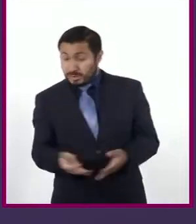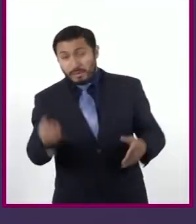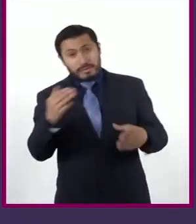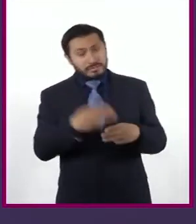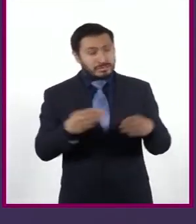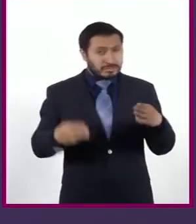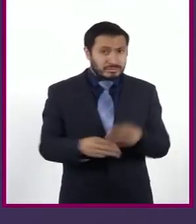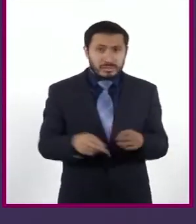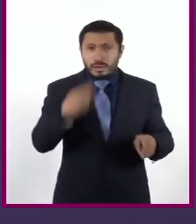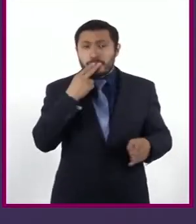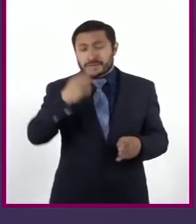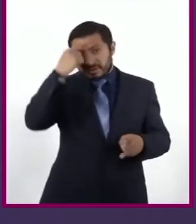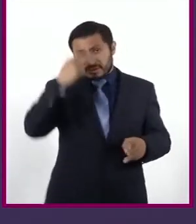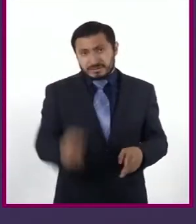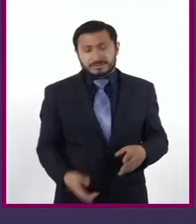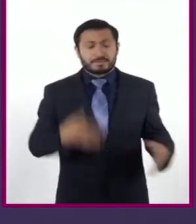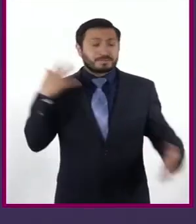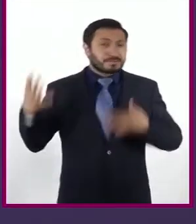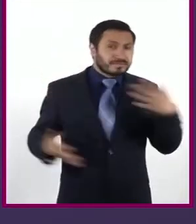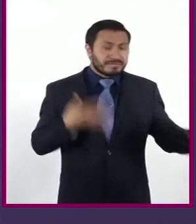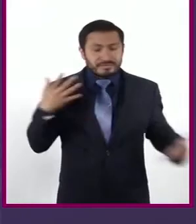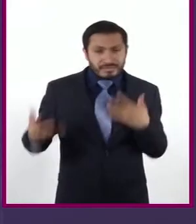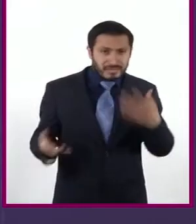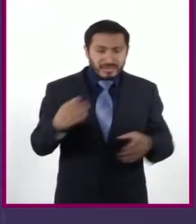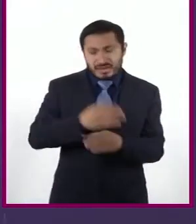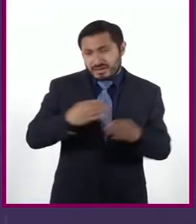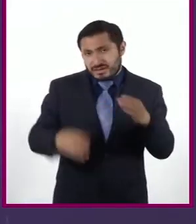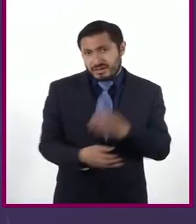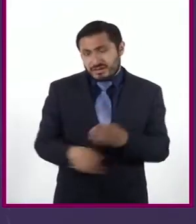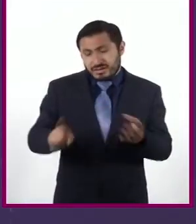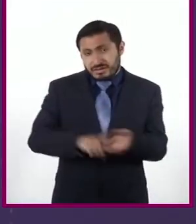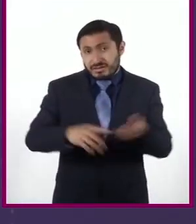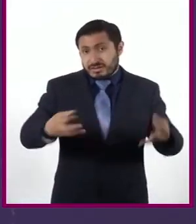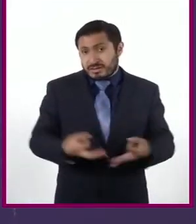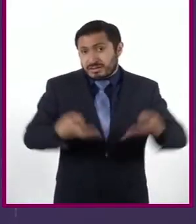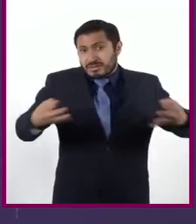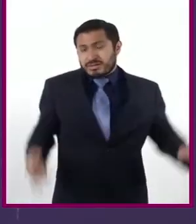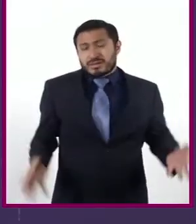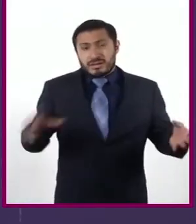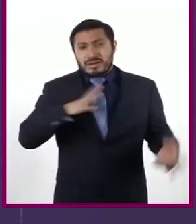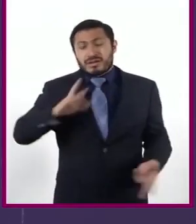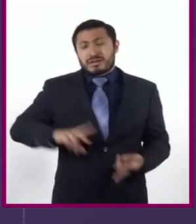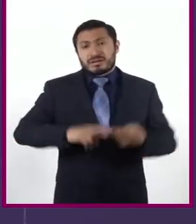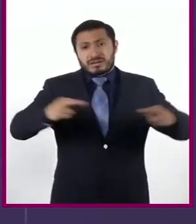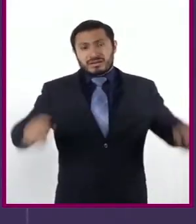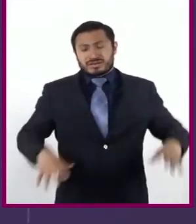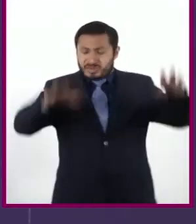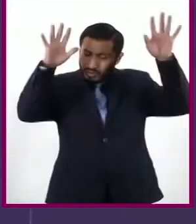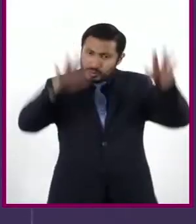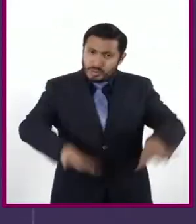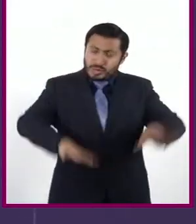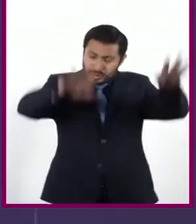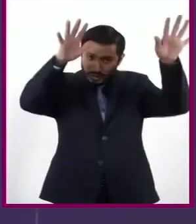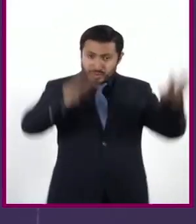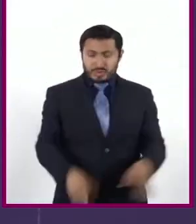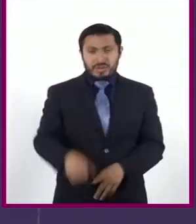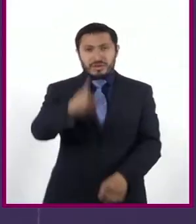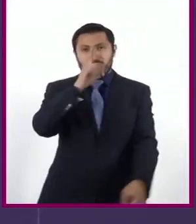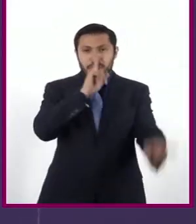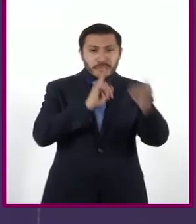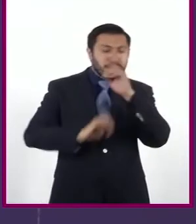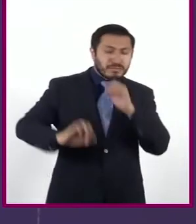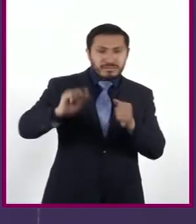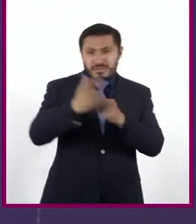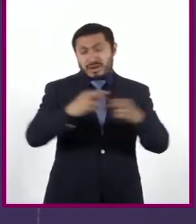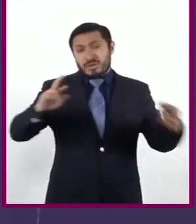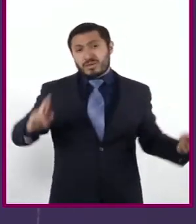herramientas usadas para el disfrute de los productos de la tierra están relacionados con rituales y ceremonias religiosas.